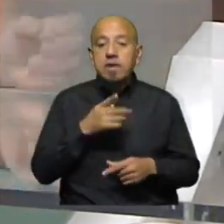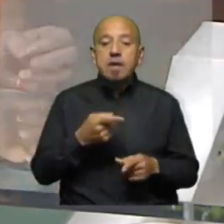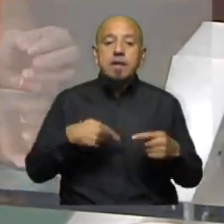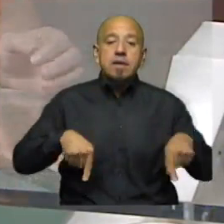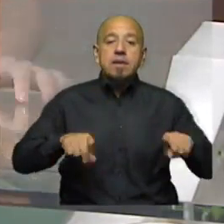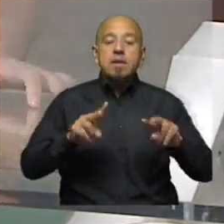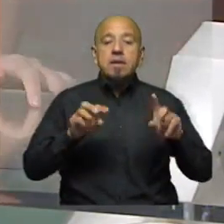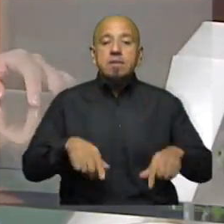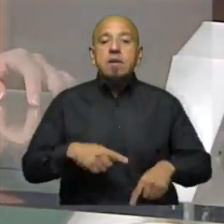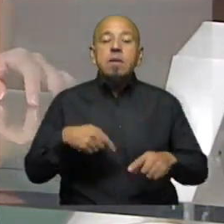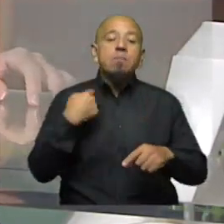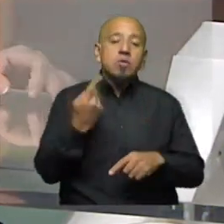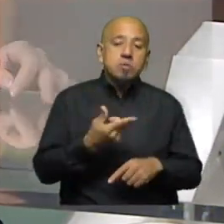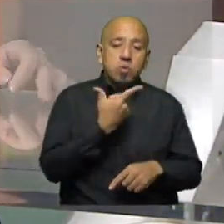y